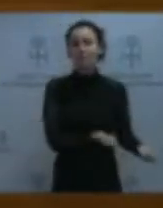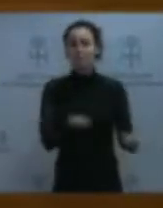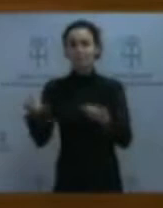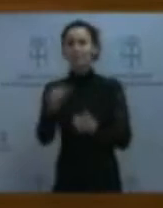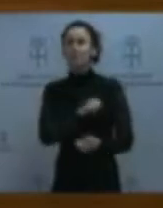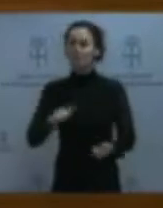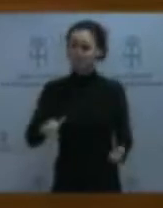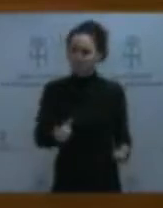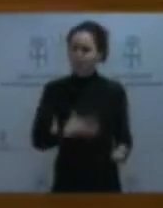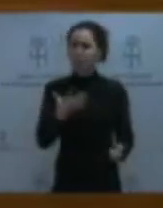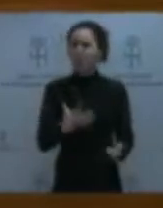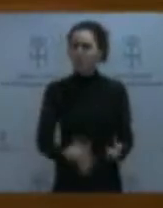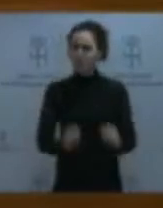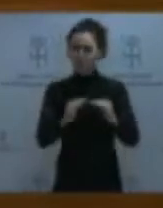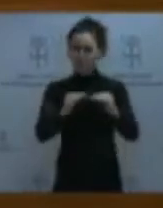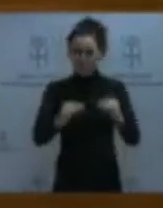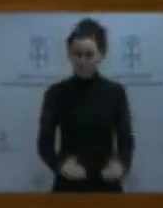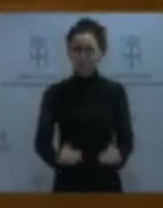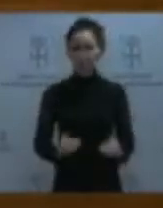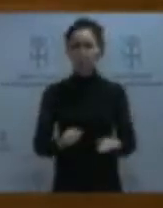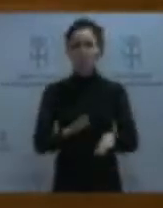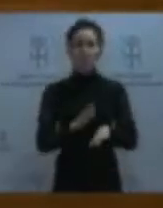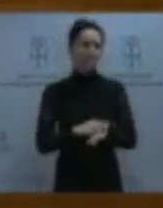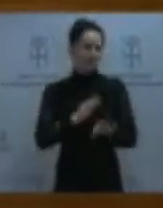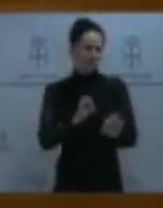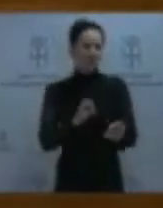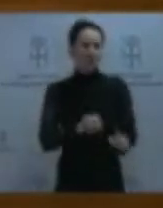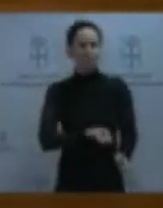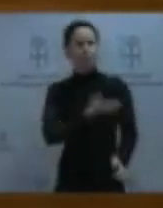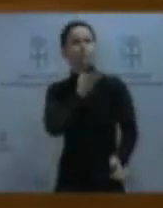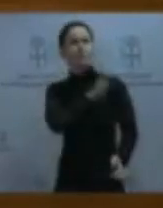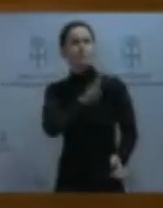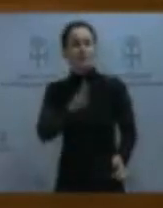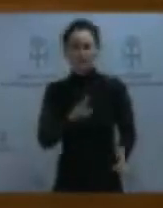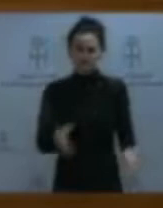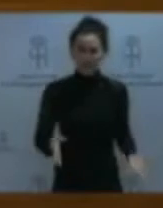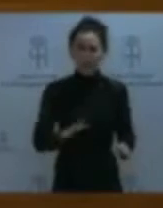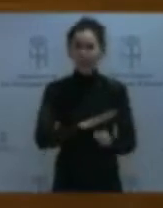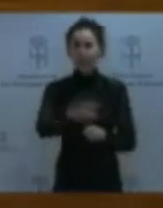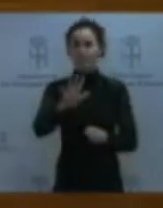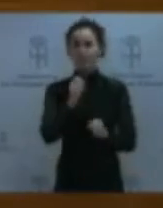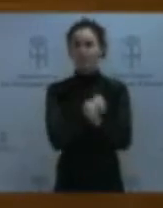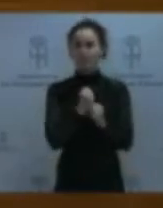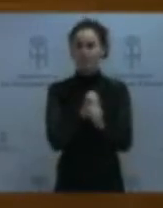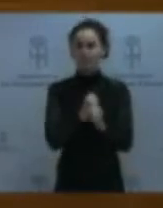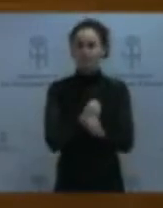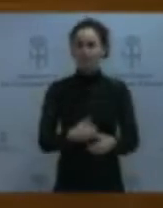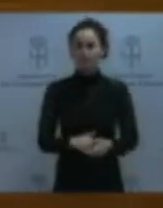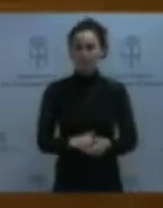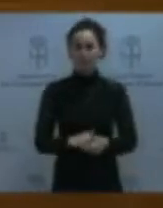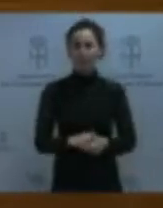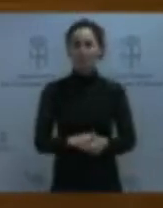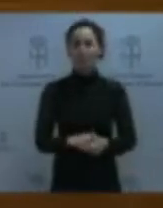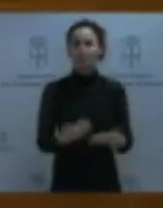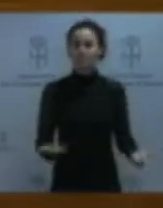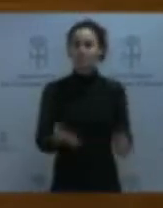privado que tanto le gustan al Partido Popular. En materia de empleo, pues decir